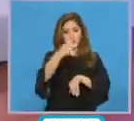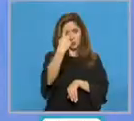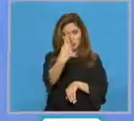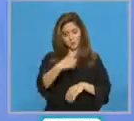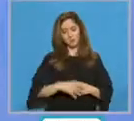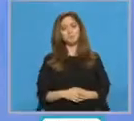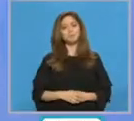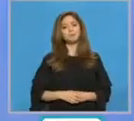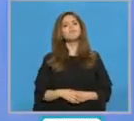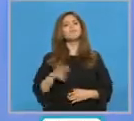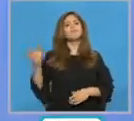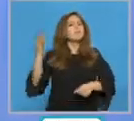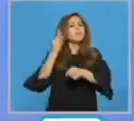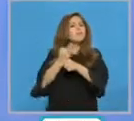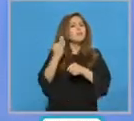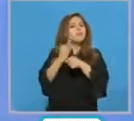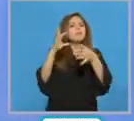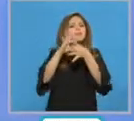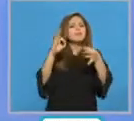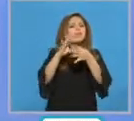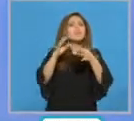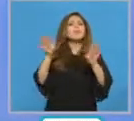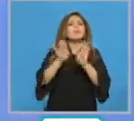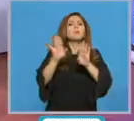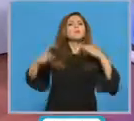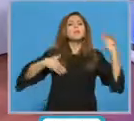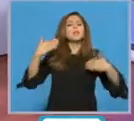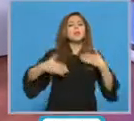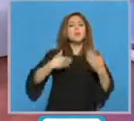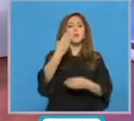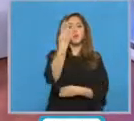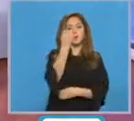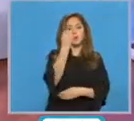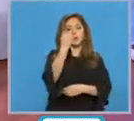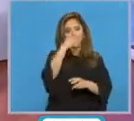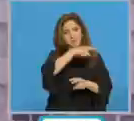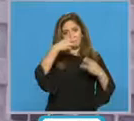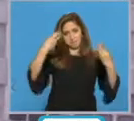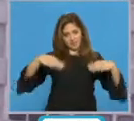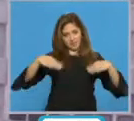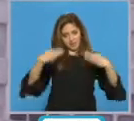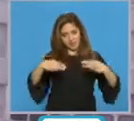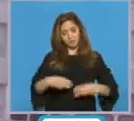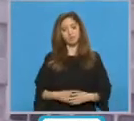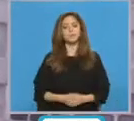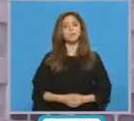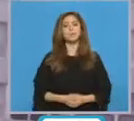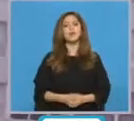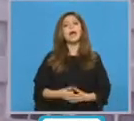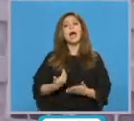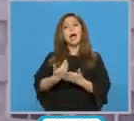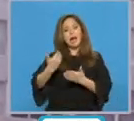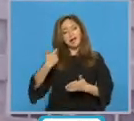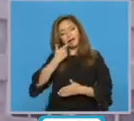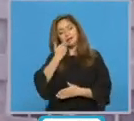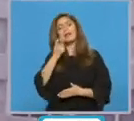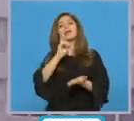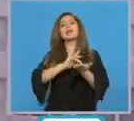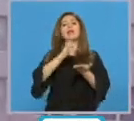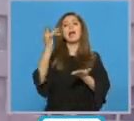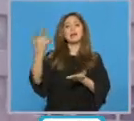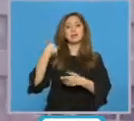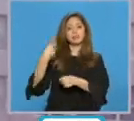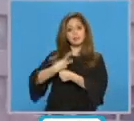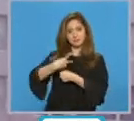la celebración del 60 aniversario de estos 9 mercados. Gracias, pues bueno, muchas gracias por el espacio. 9 mercados de la delegación